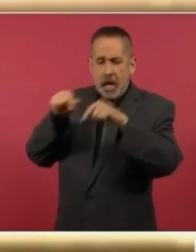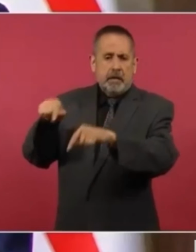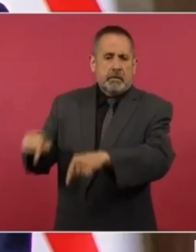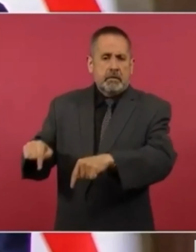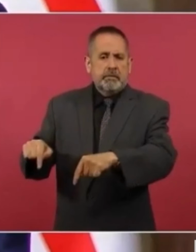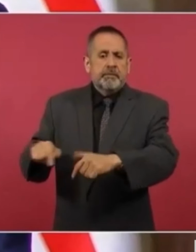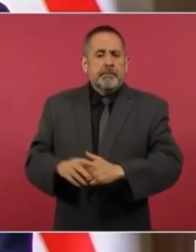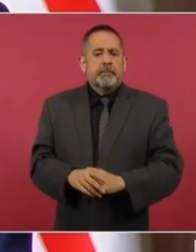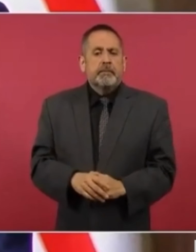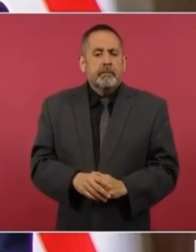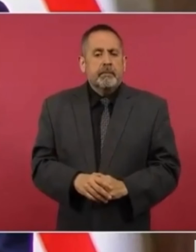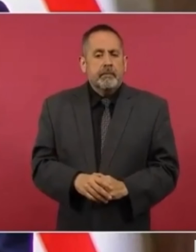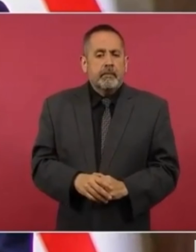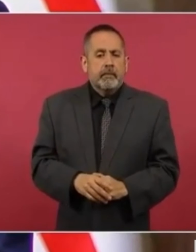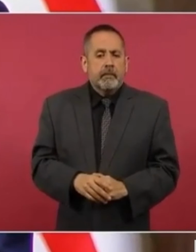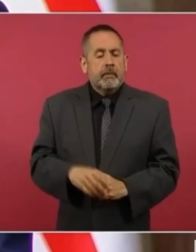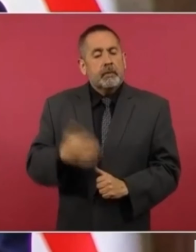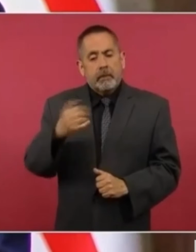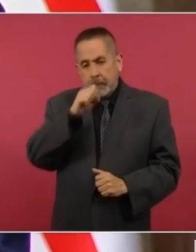Y